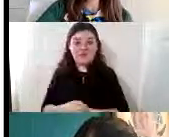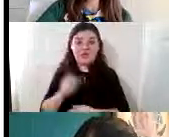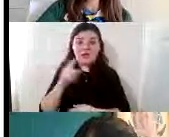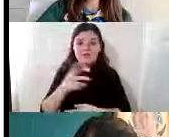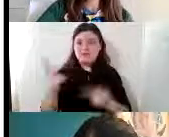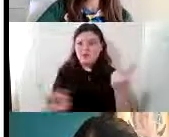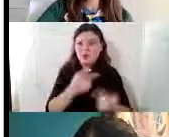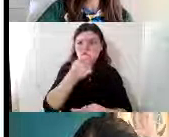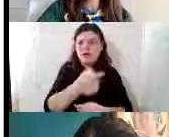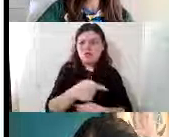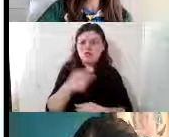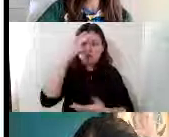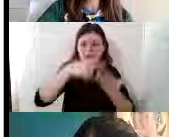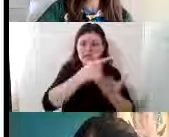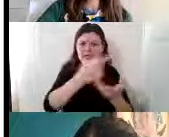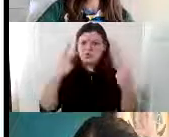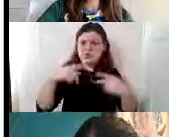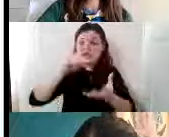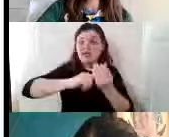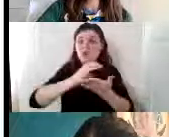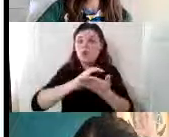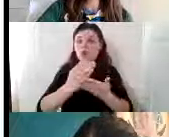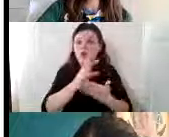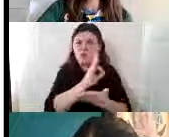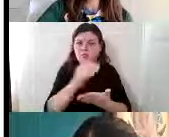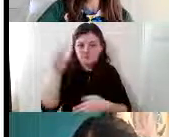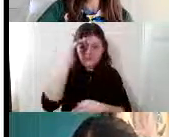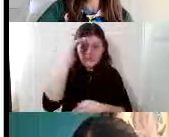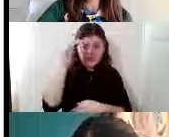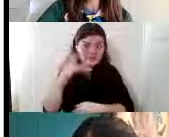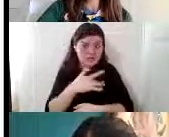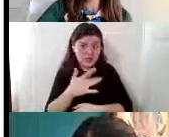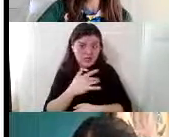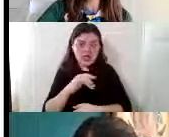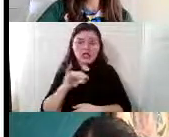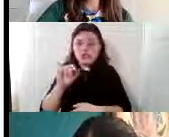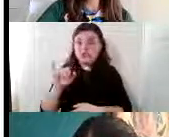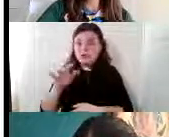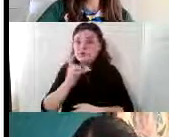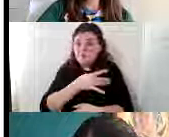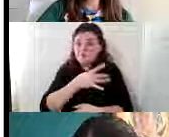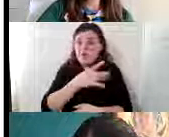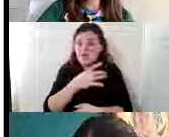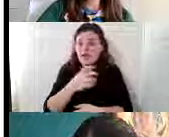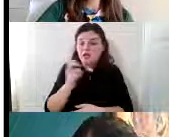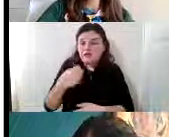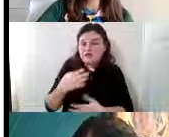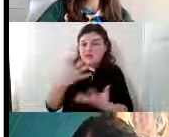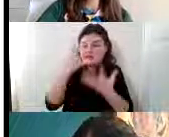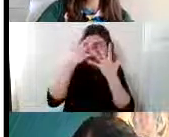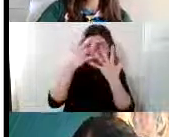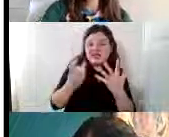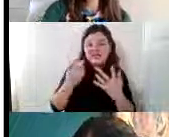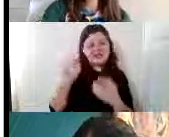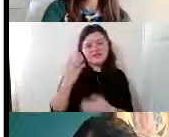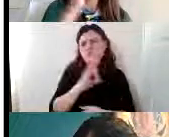Importante aquí, es decir, ahorita se los pregunté a ustedes y me decían, sí, sentía miedo, ya temor, sentía. Entonces,